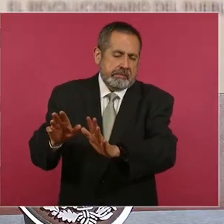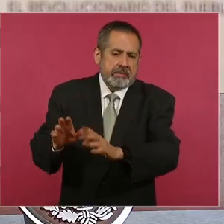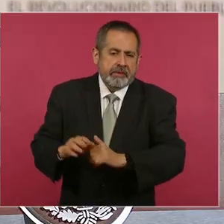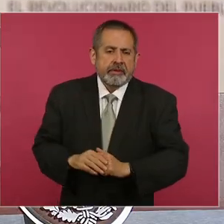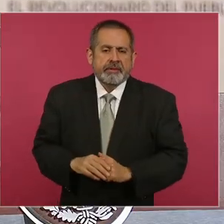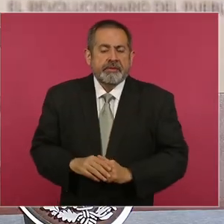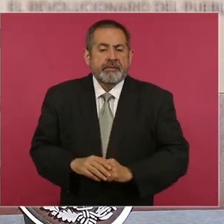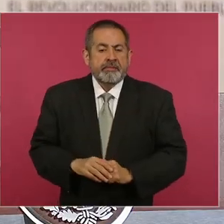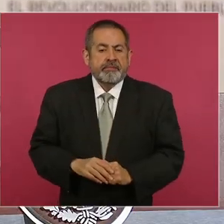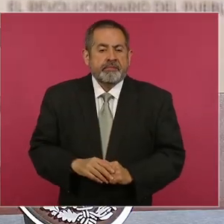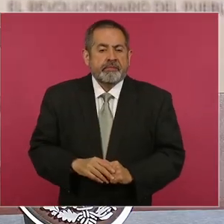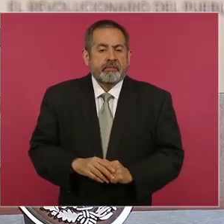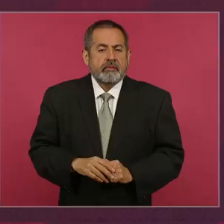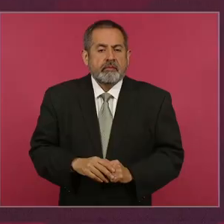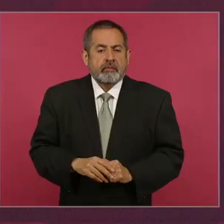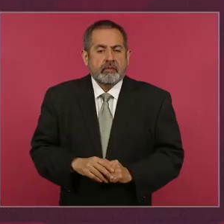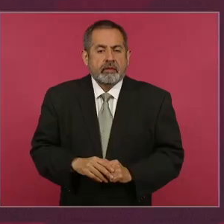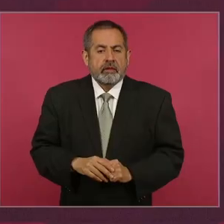Pero